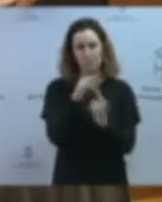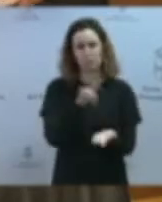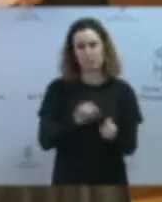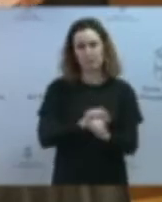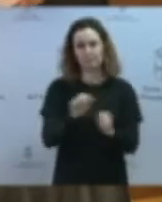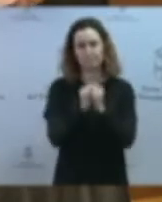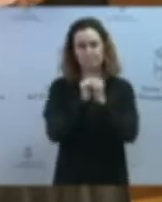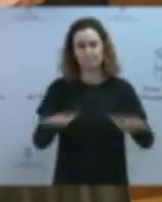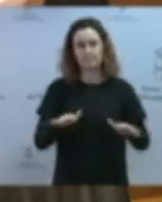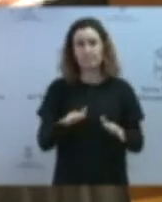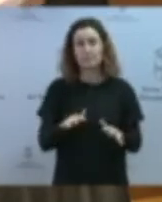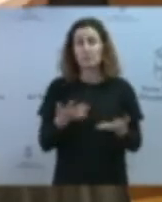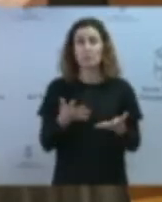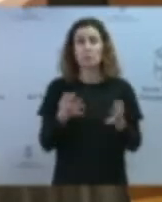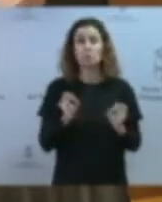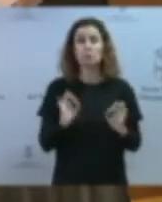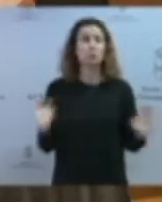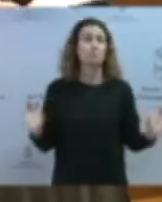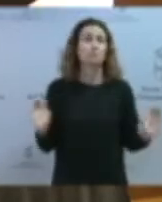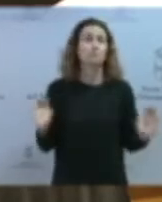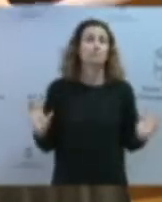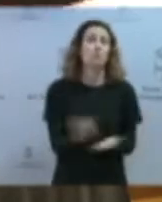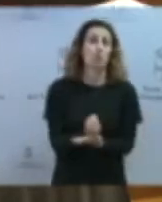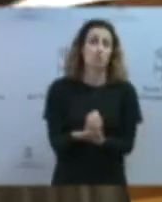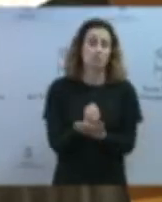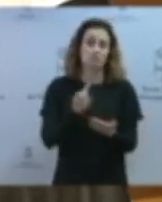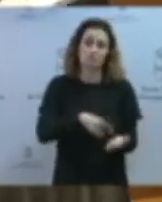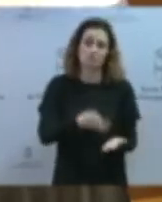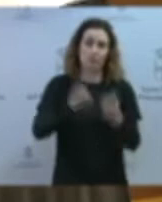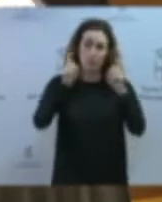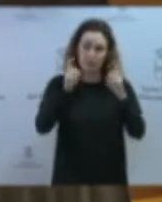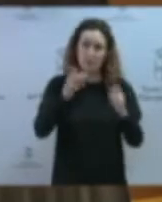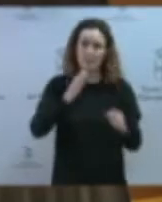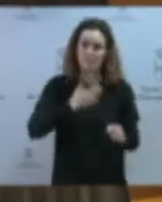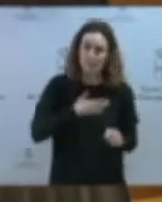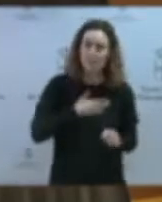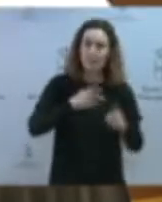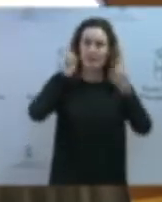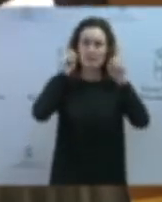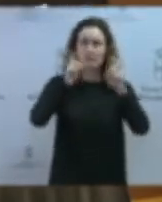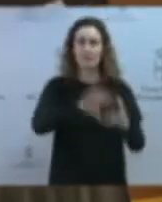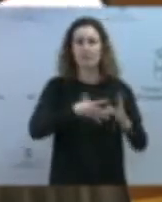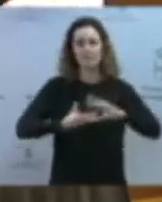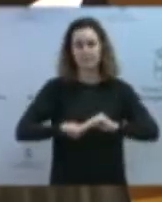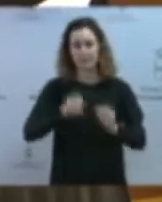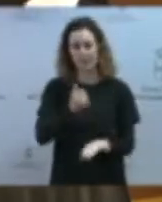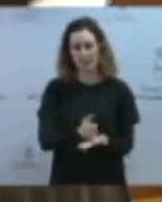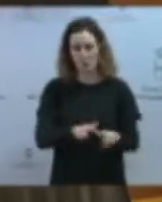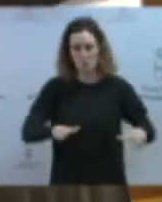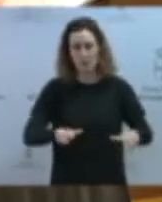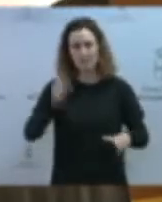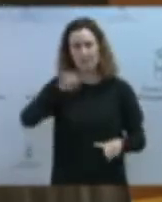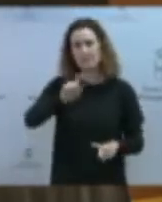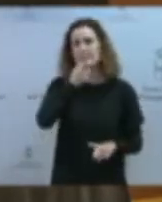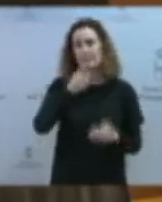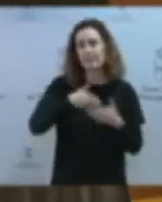¿no? Condiciones materiales de enseñanza, las de las aulas, lo sabemos cada septiembre que empieza el curso, son